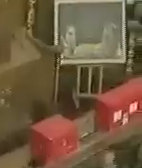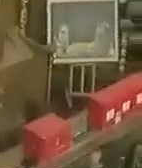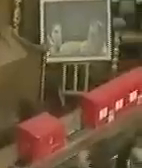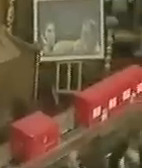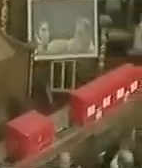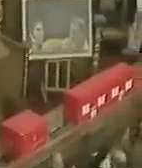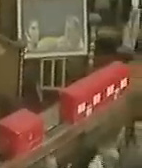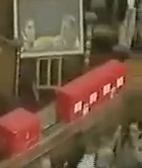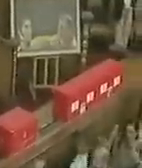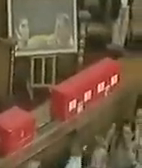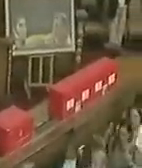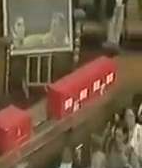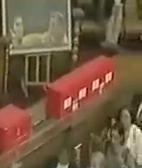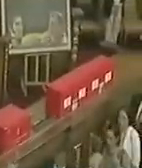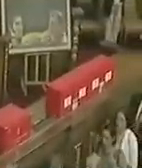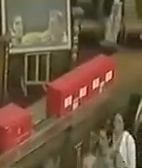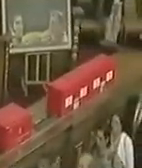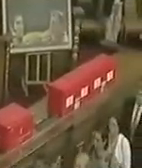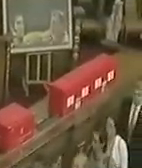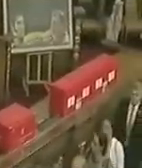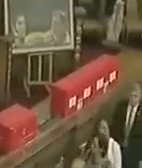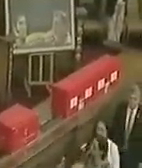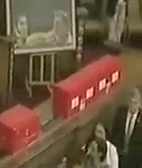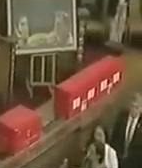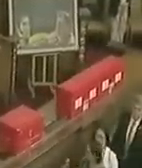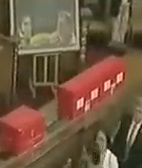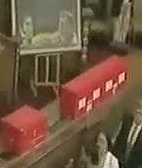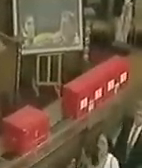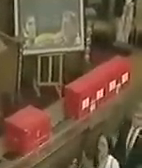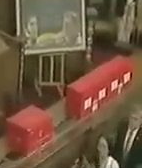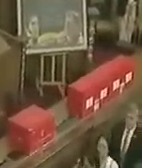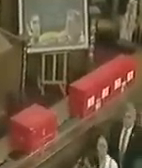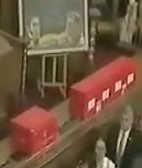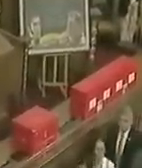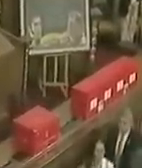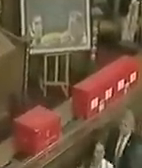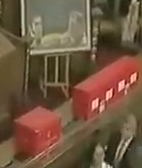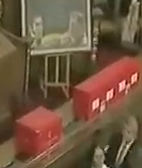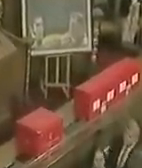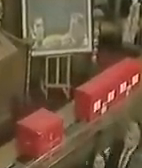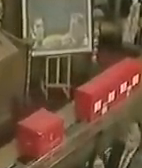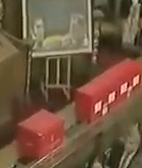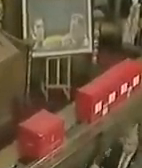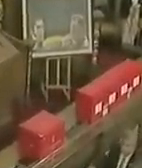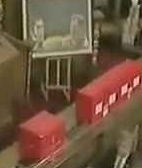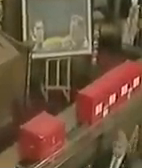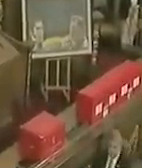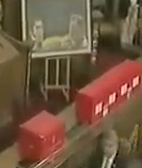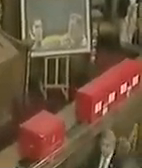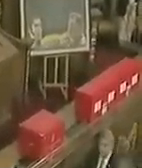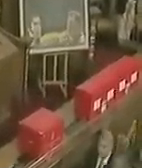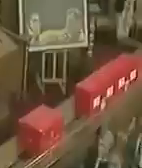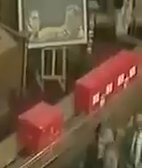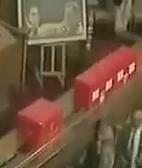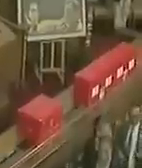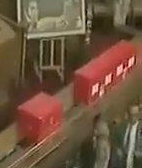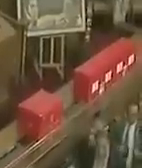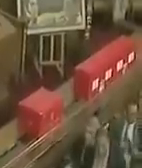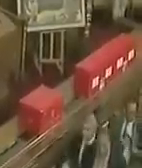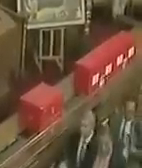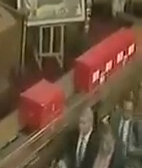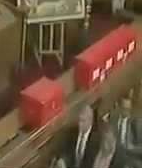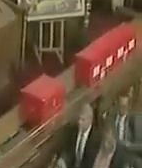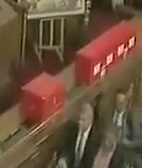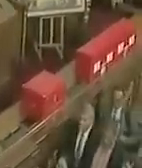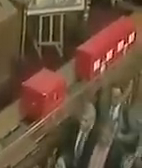Comité de Postulaciones Electorales, el diputado Giuseppe Alessandrello decía que esta lista constaba de al menos 104 personas elegibles, que